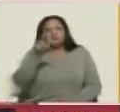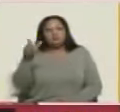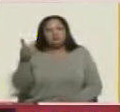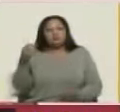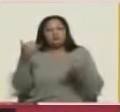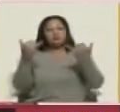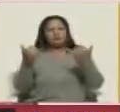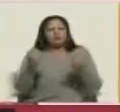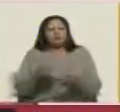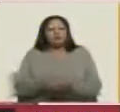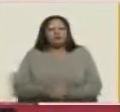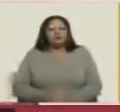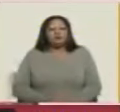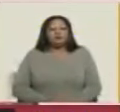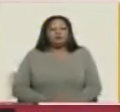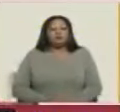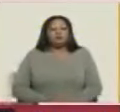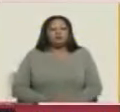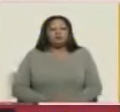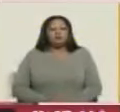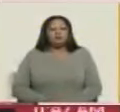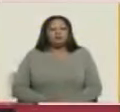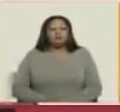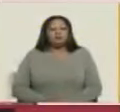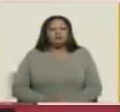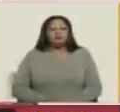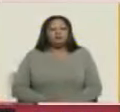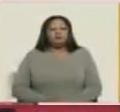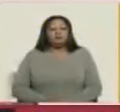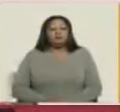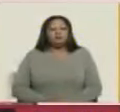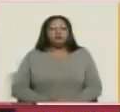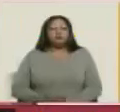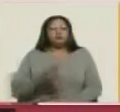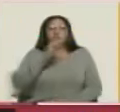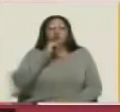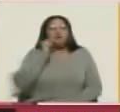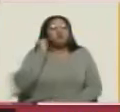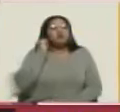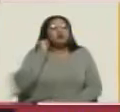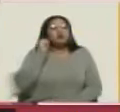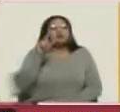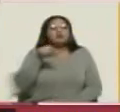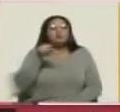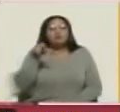Como 10 candidatos. Creo que no tienen ninguna candidata, ¿verdad? A ver.